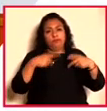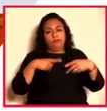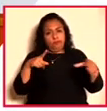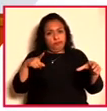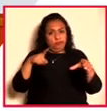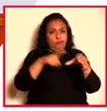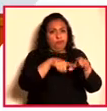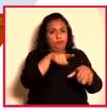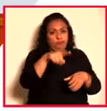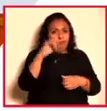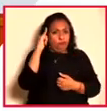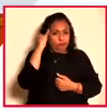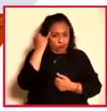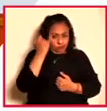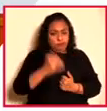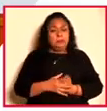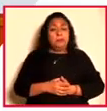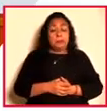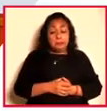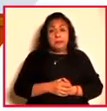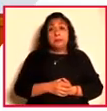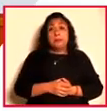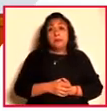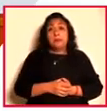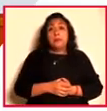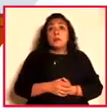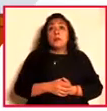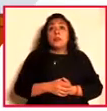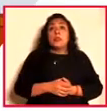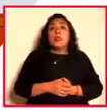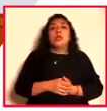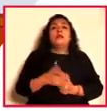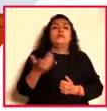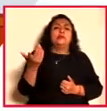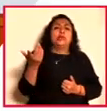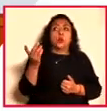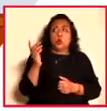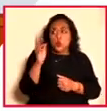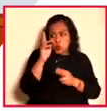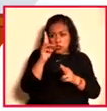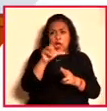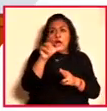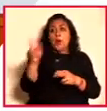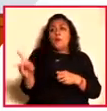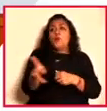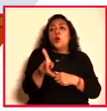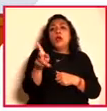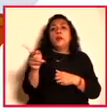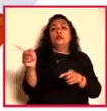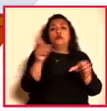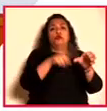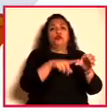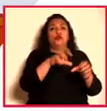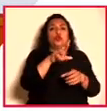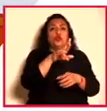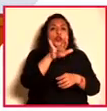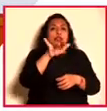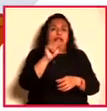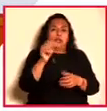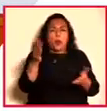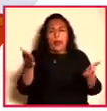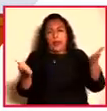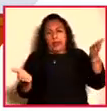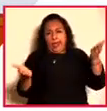indígenas. Se les ensalza en detrimento de los pueblos que se unen a Cortés. Entonces, cobra